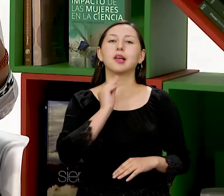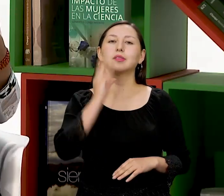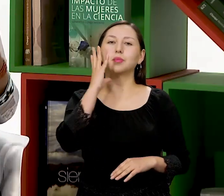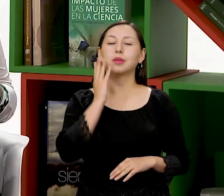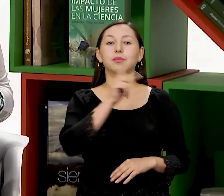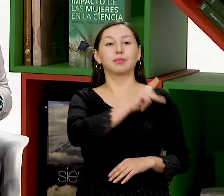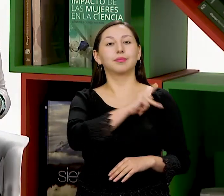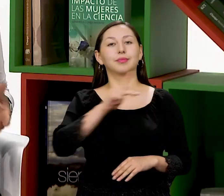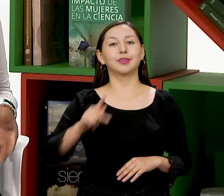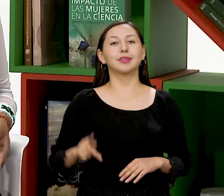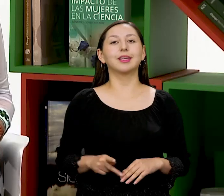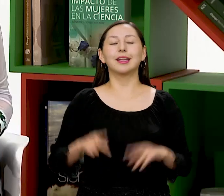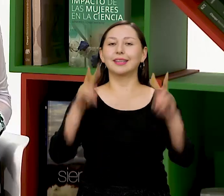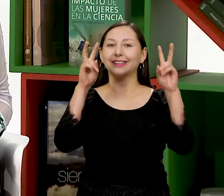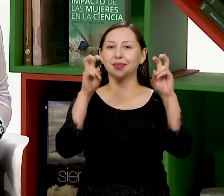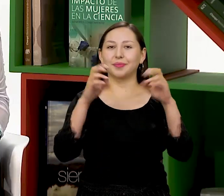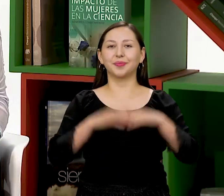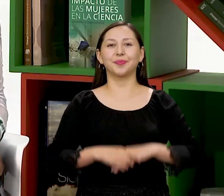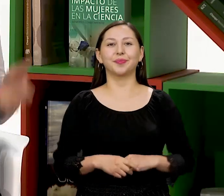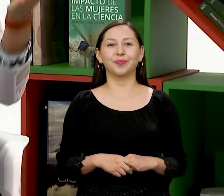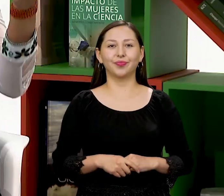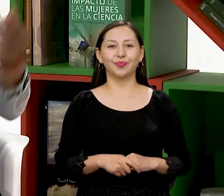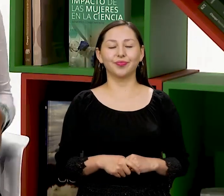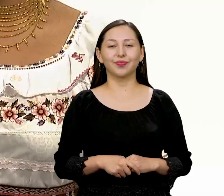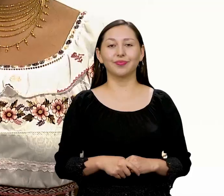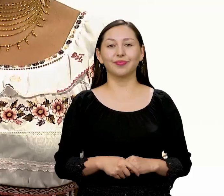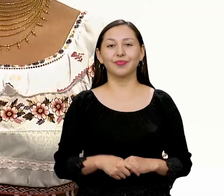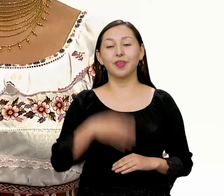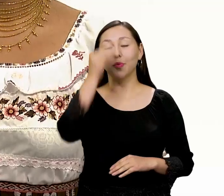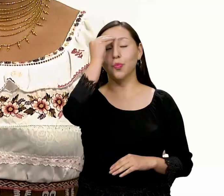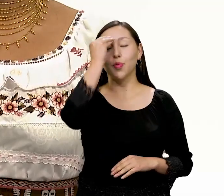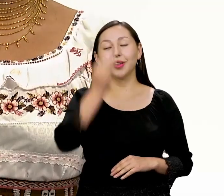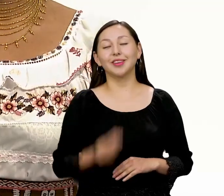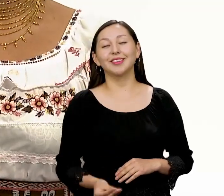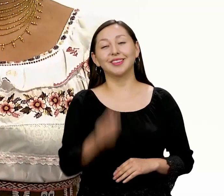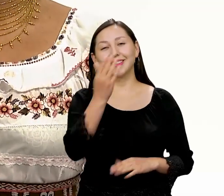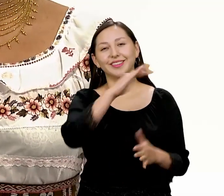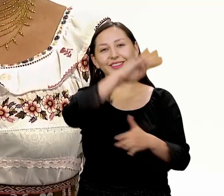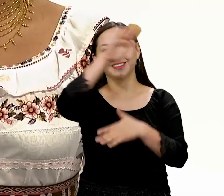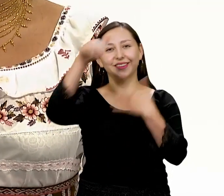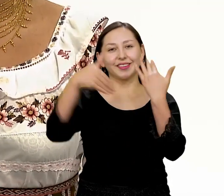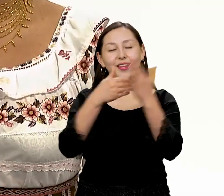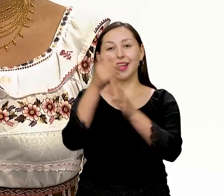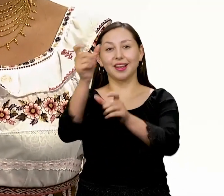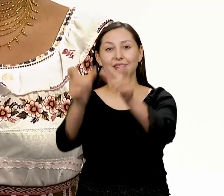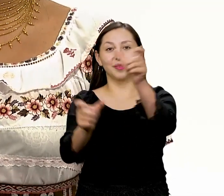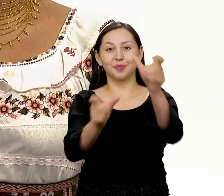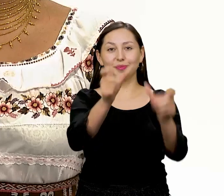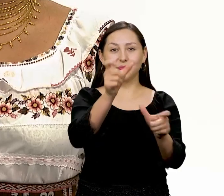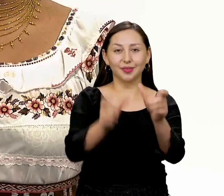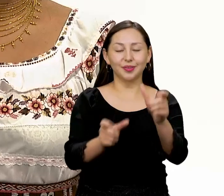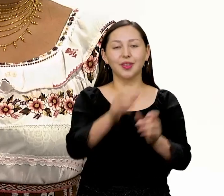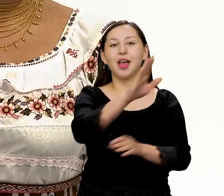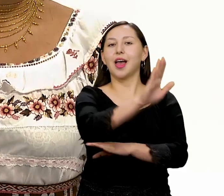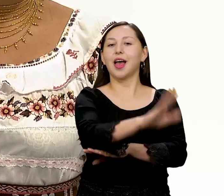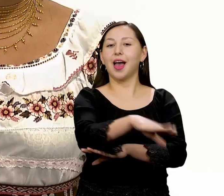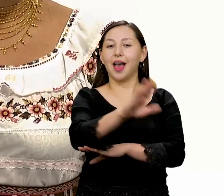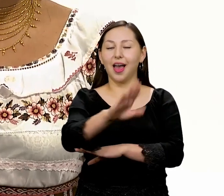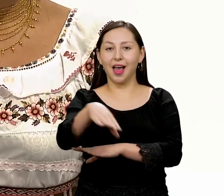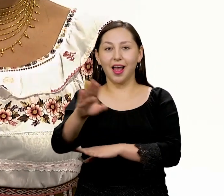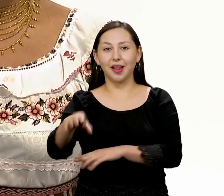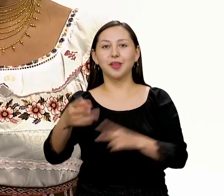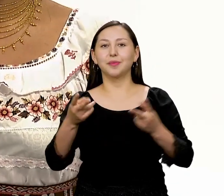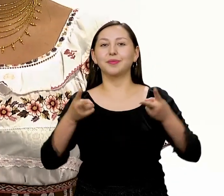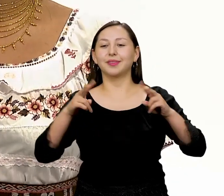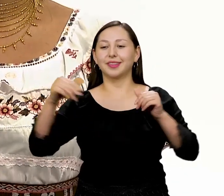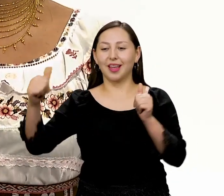conocer tu experiencia en este ámbito. Bienvenida. Muy buenos días con todos los que nos están viendo y las chicas